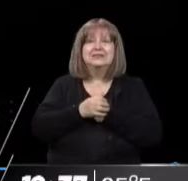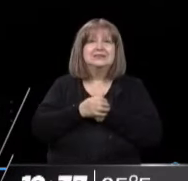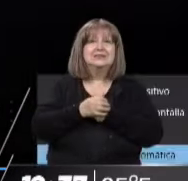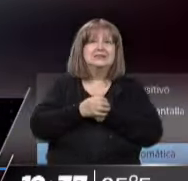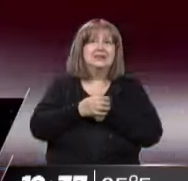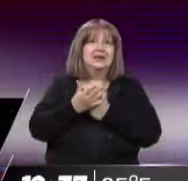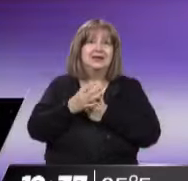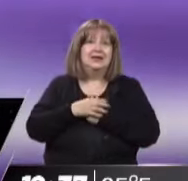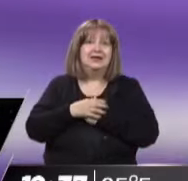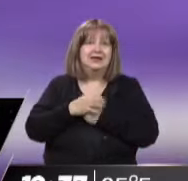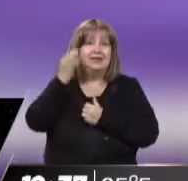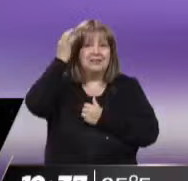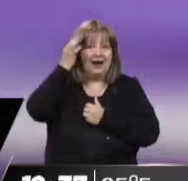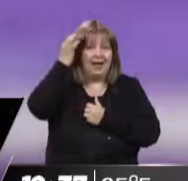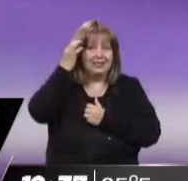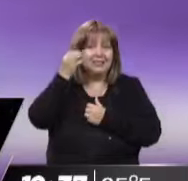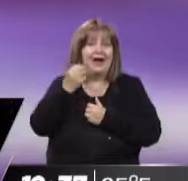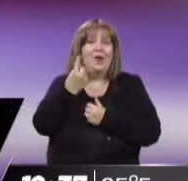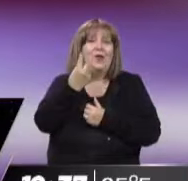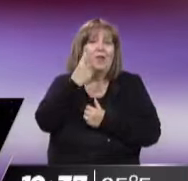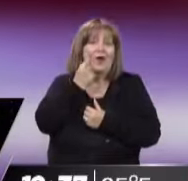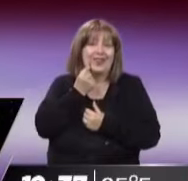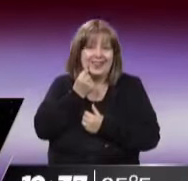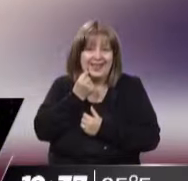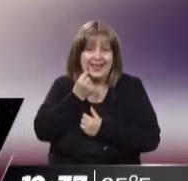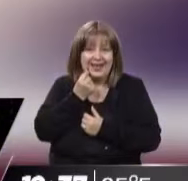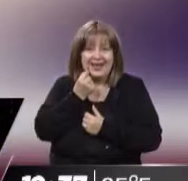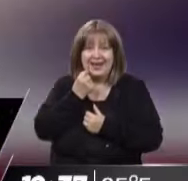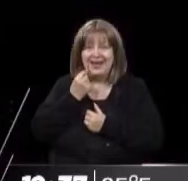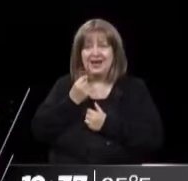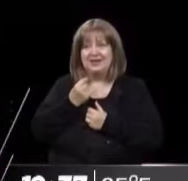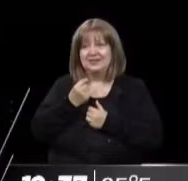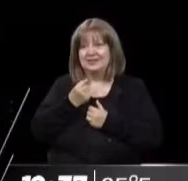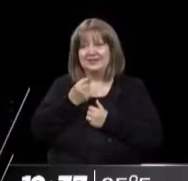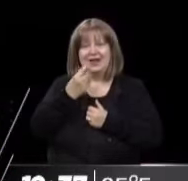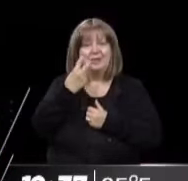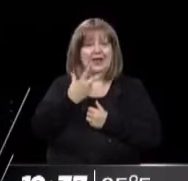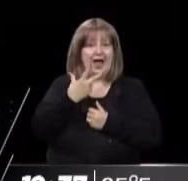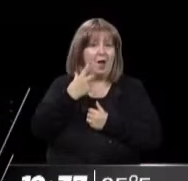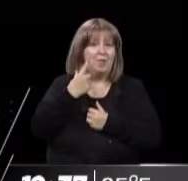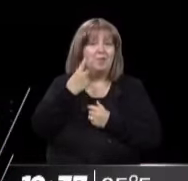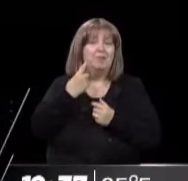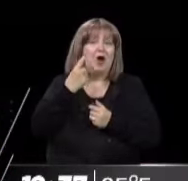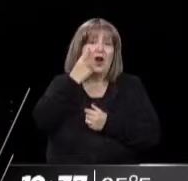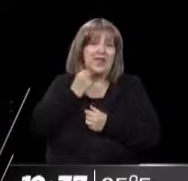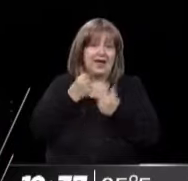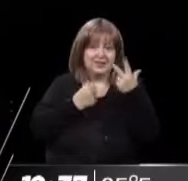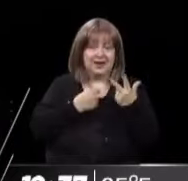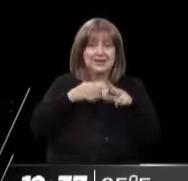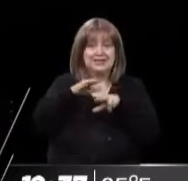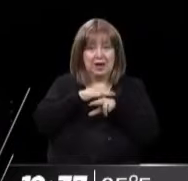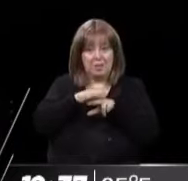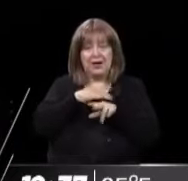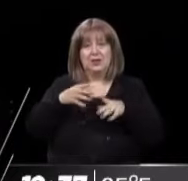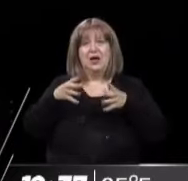y mínimo 30. O sea, una uno para cada. No, pará, que uno. Debe ser como Antonella, tres pares de zapatos por día, porque vos imagínate que tiene que ir a